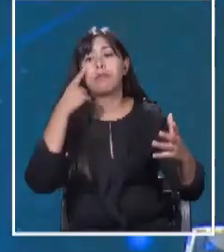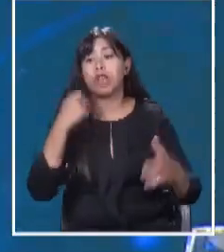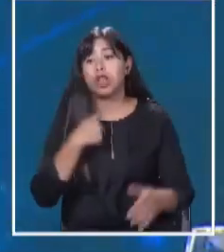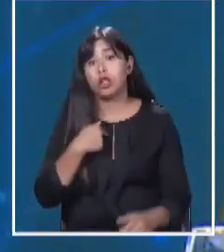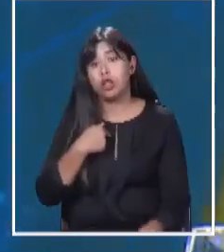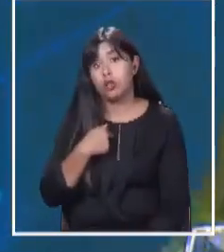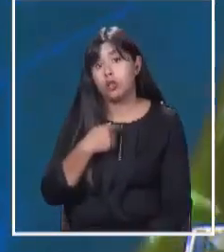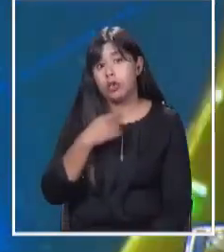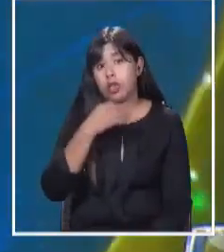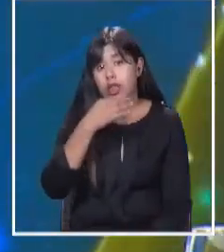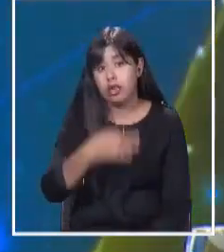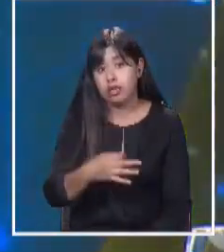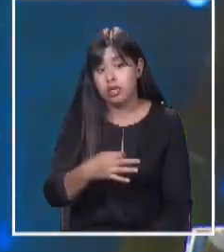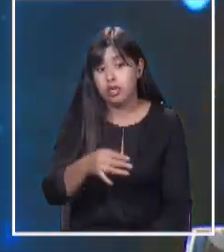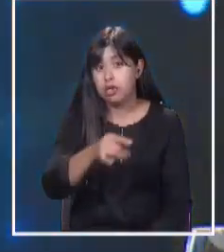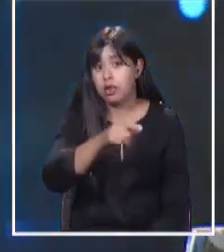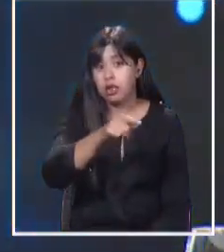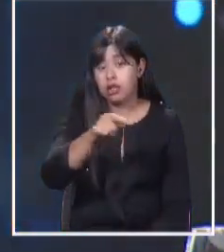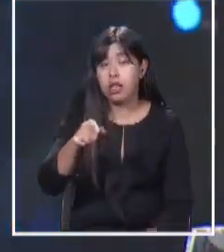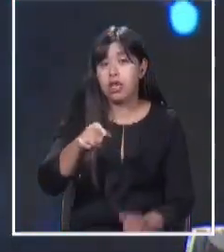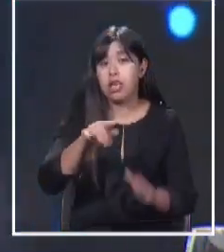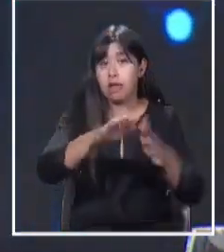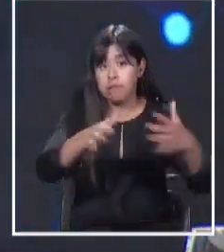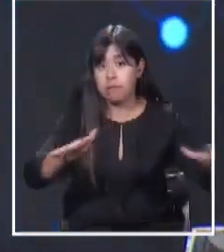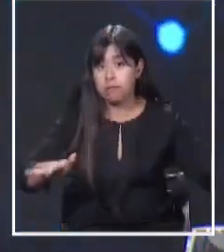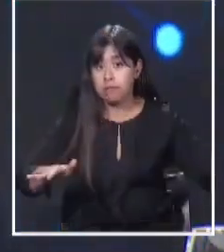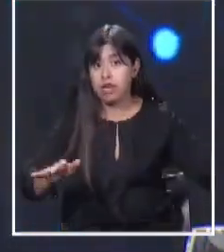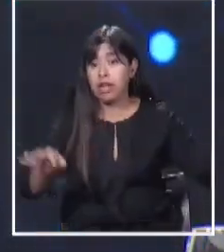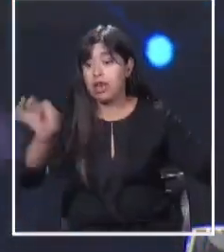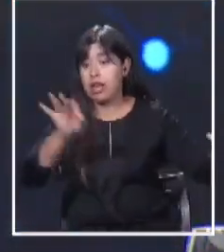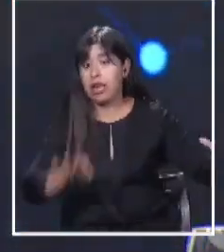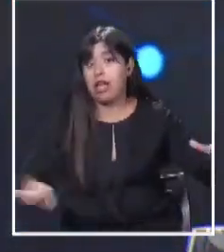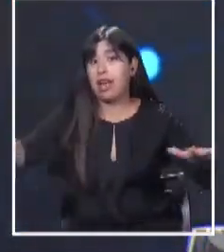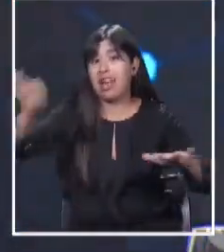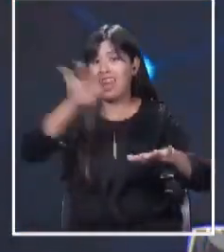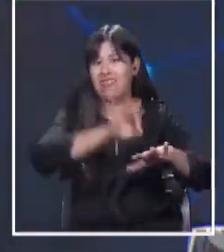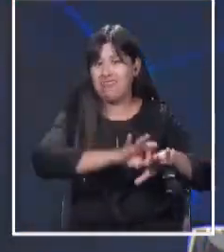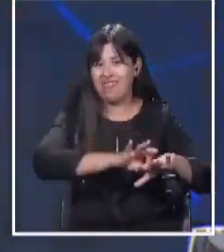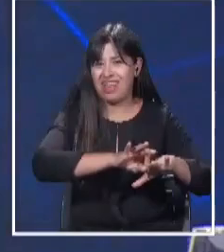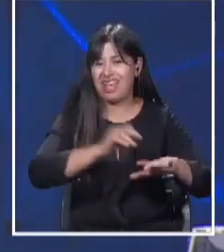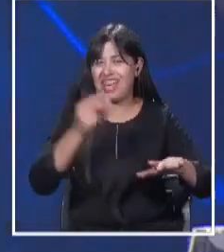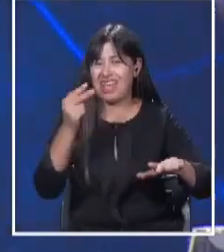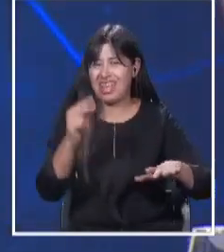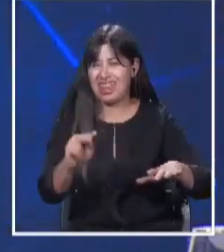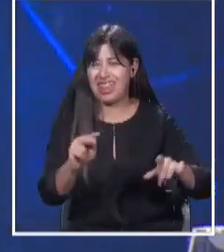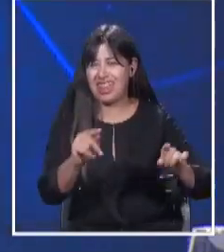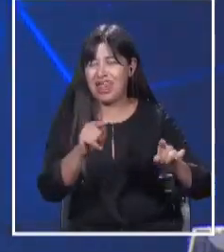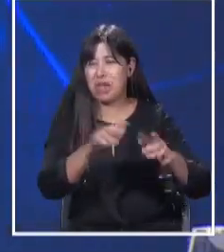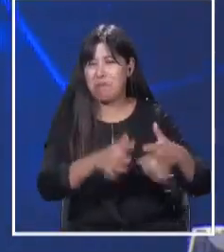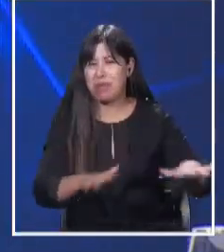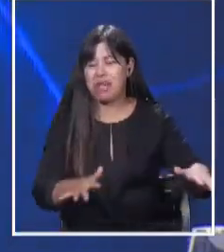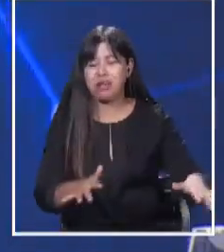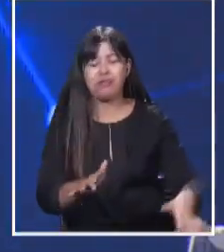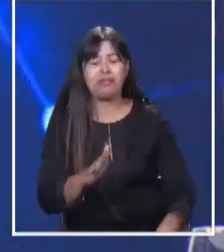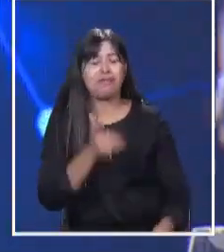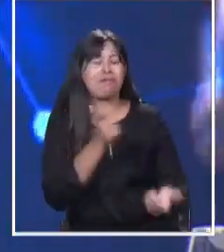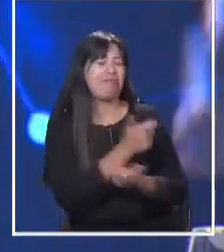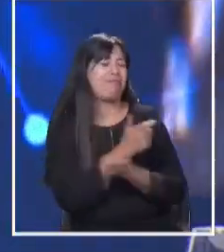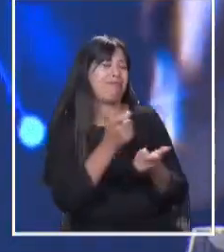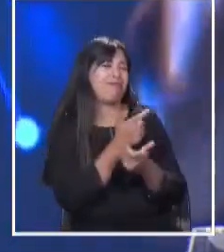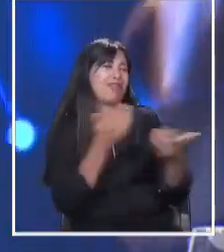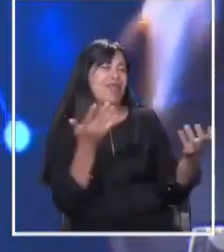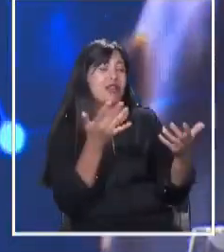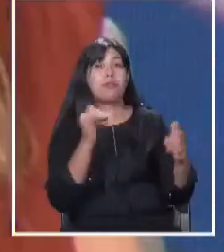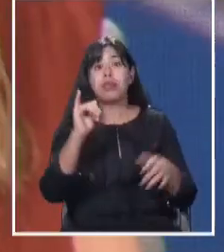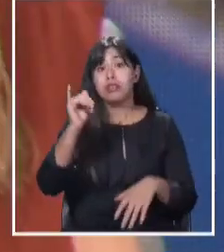decía, ¿tú sabes que ellas son como las abejas del mar? Analogía que me enseñó Sonia, no es mía. Se reían, me decían, no, no te creo, pero ¿cómo? Sí, son arquitectos